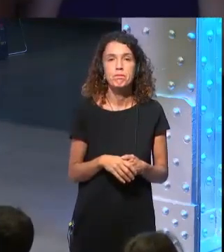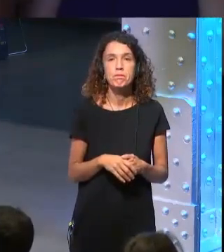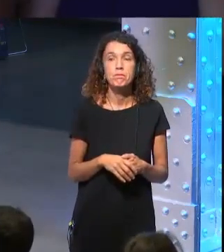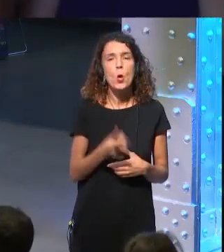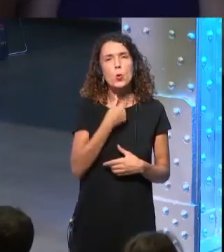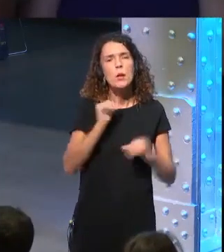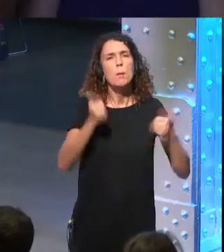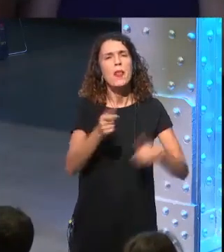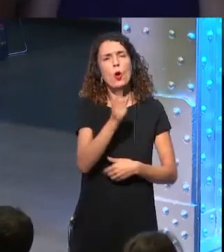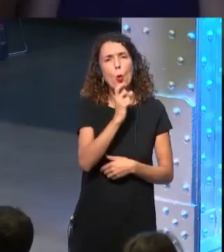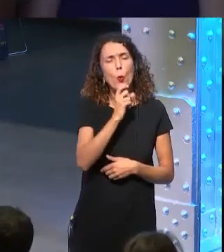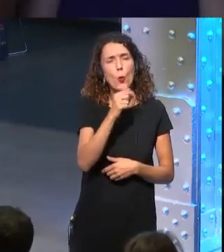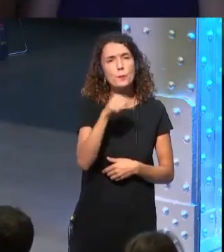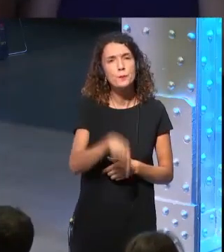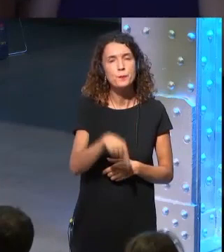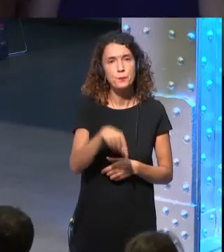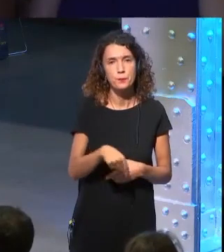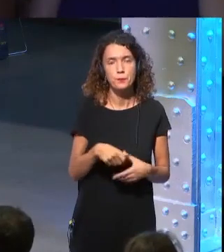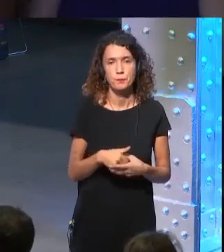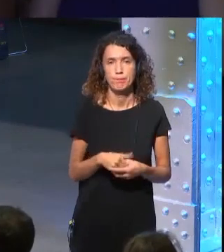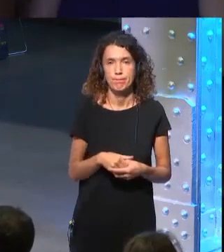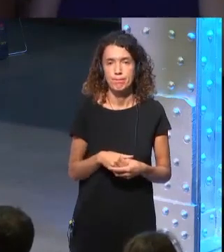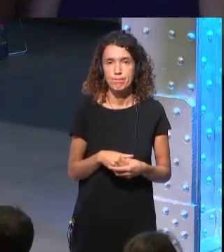Me gustaría empezar esta tarde